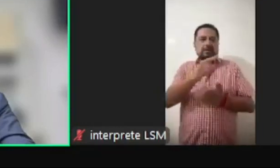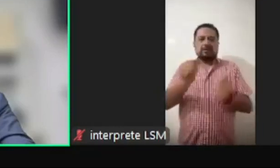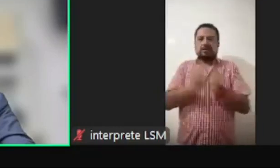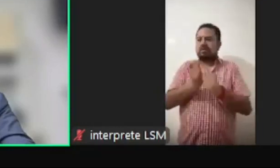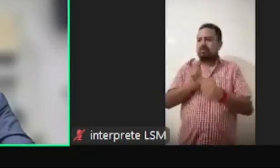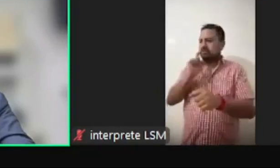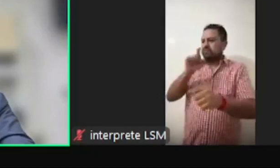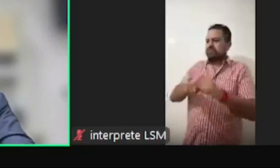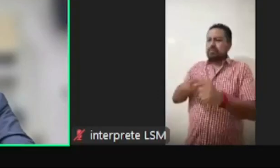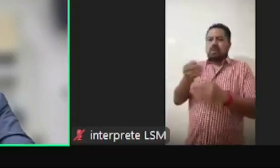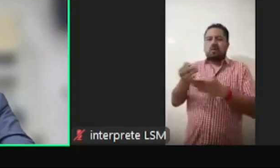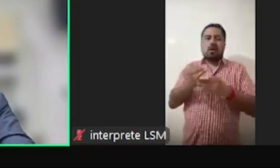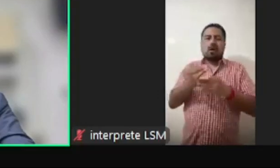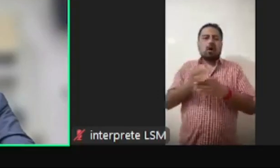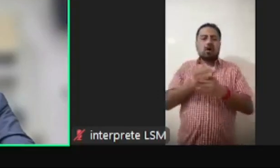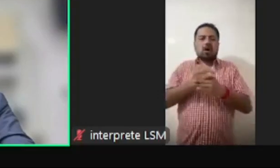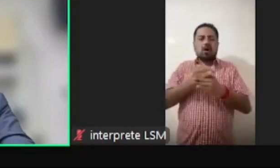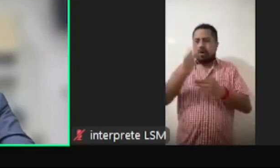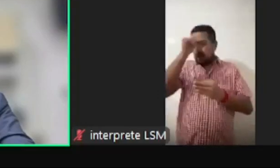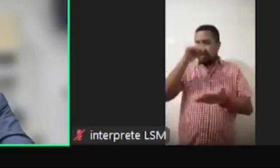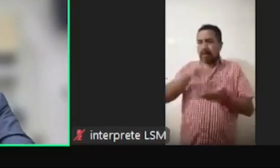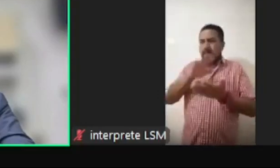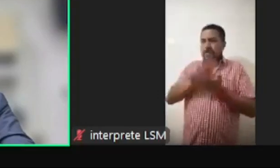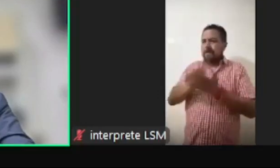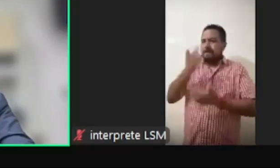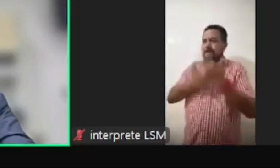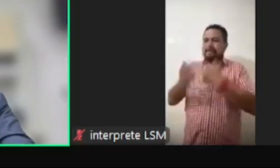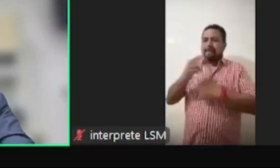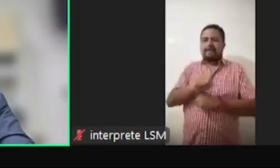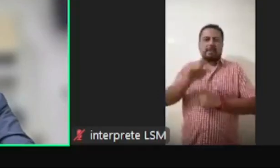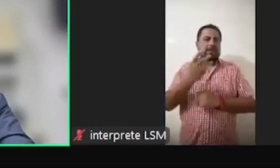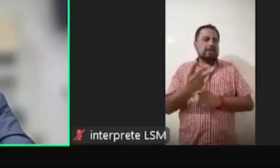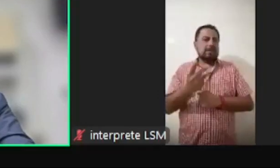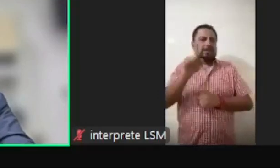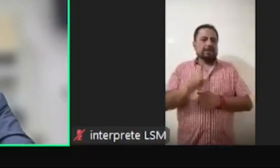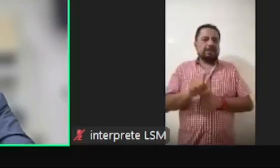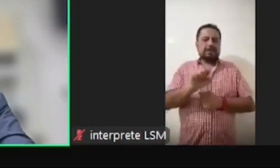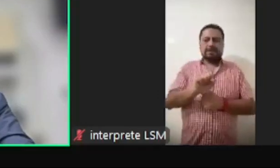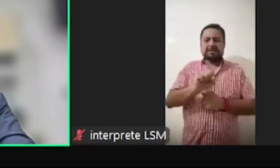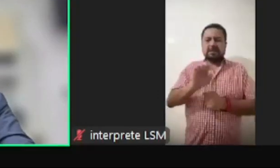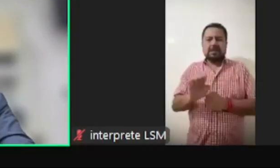Morena, fue el que controvierte en el acuerdo 103, diagonal SE, diagonal